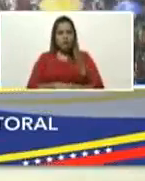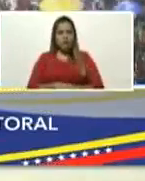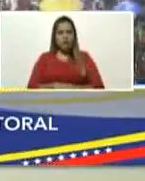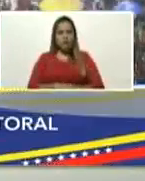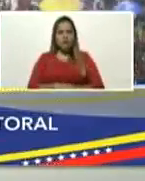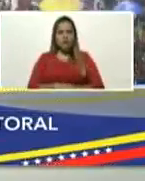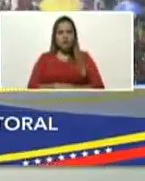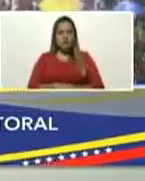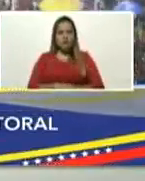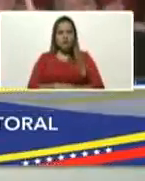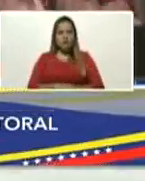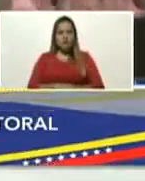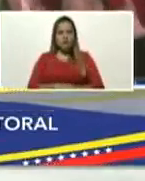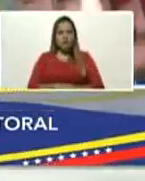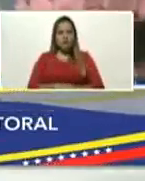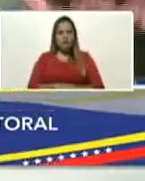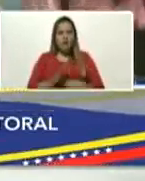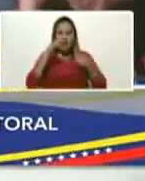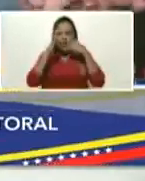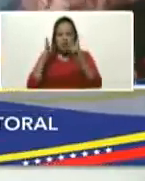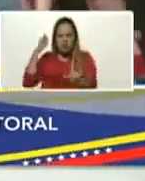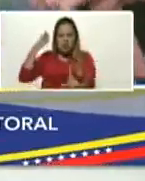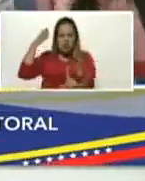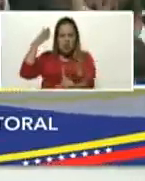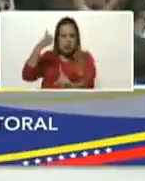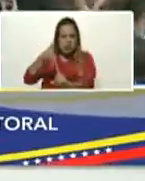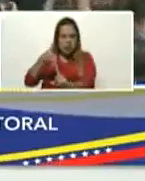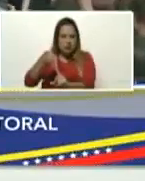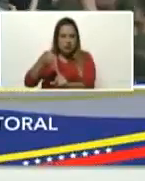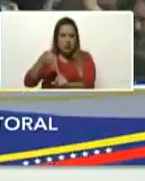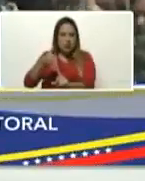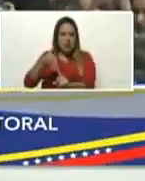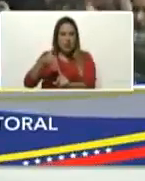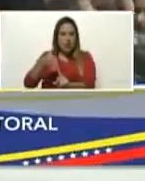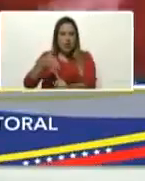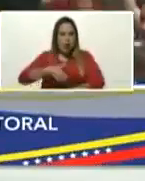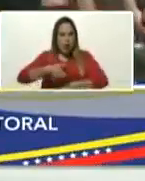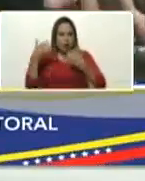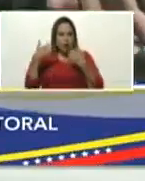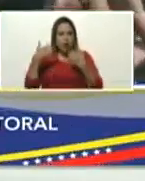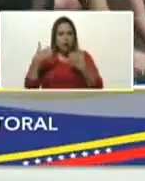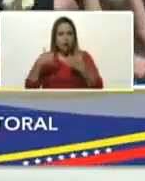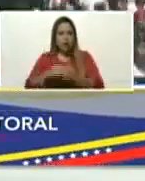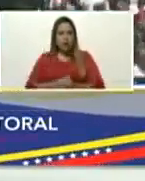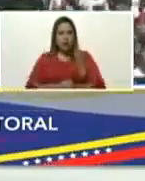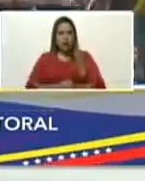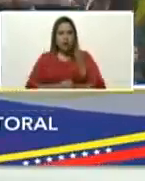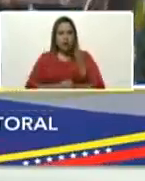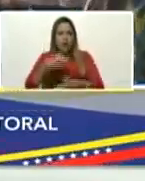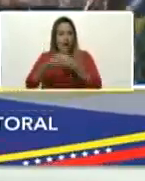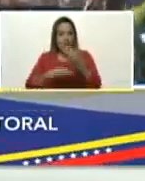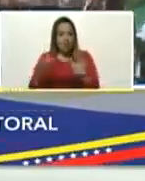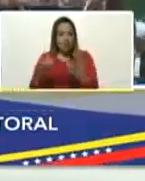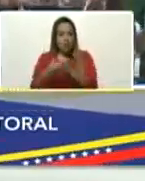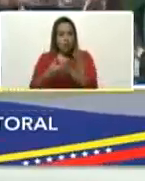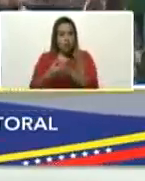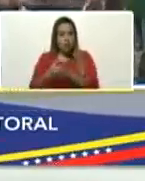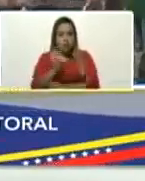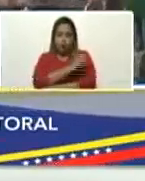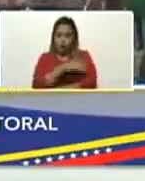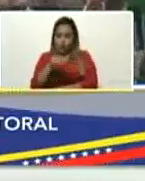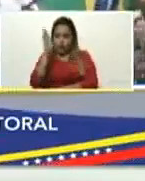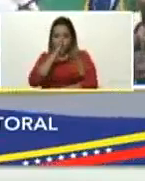y de concentrar el odio en puntos simbólicos que hace la derecha, la ultraderecha, el neofascismo y